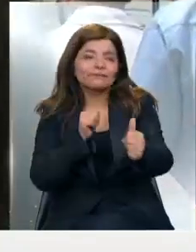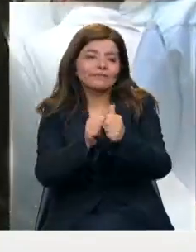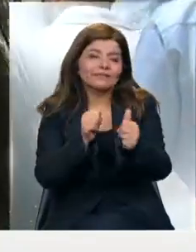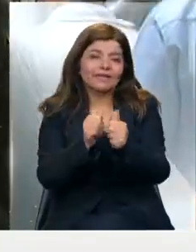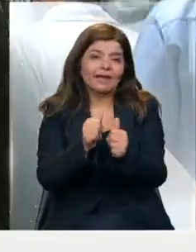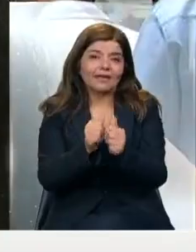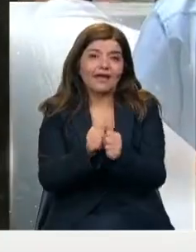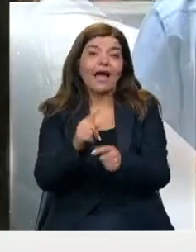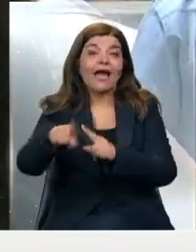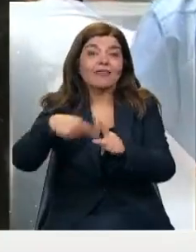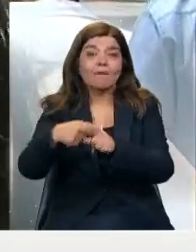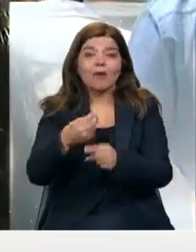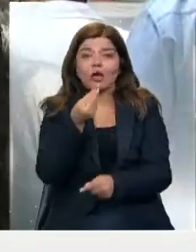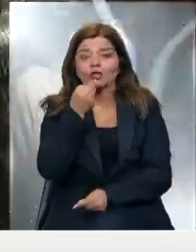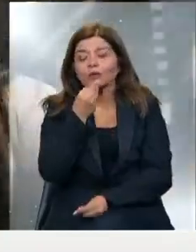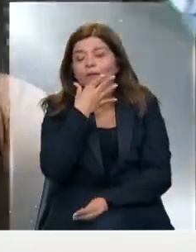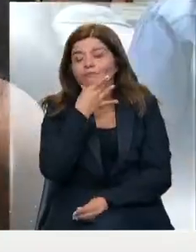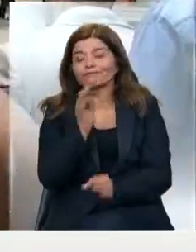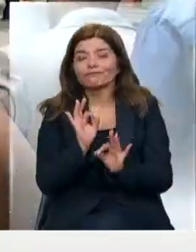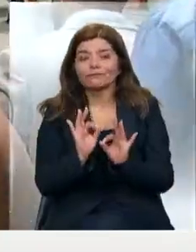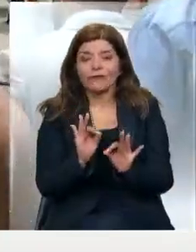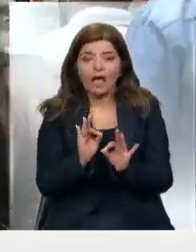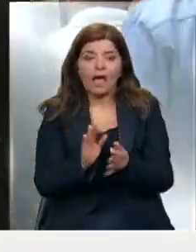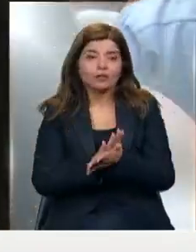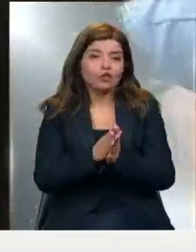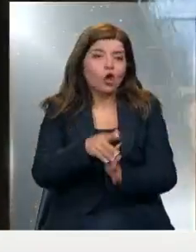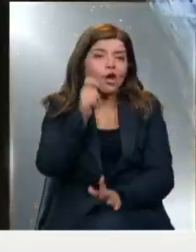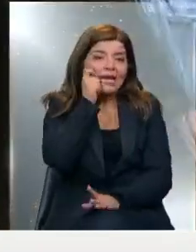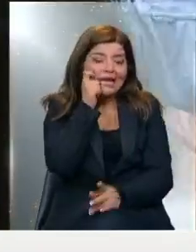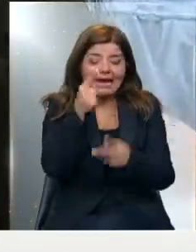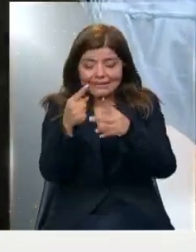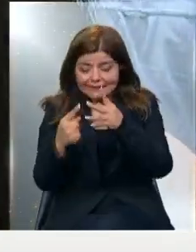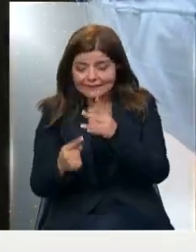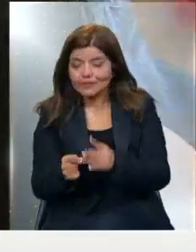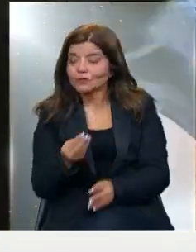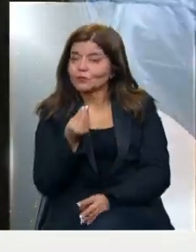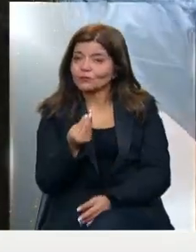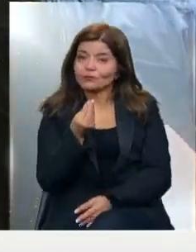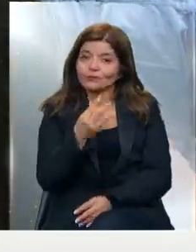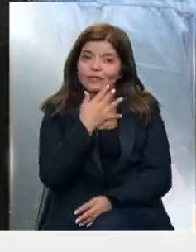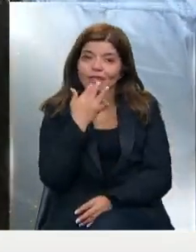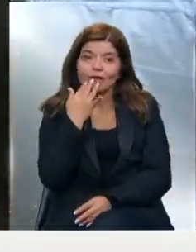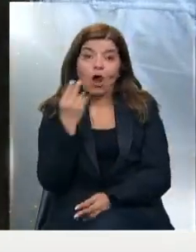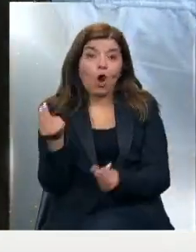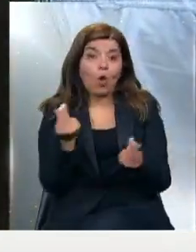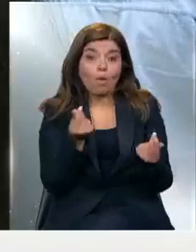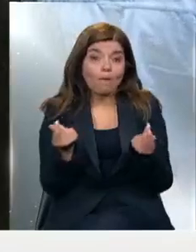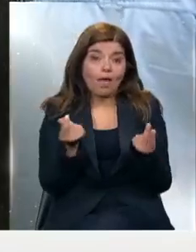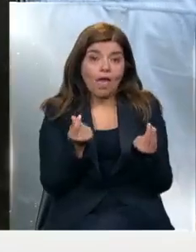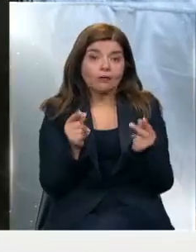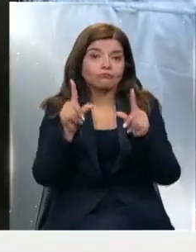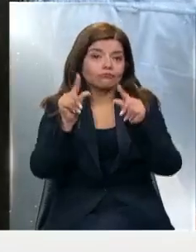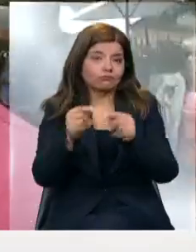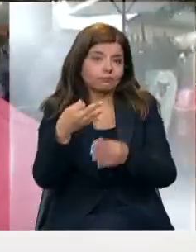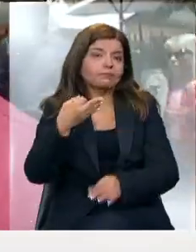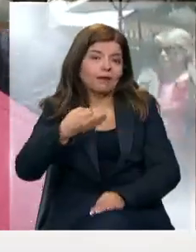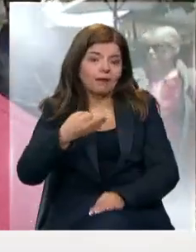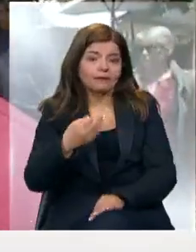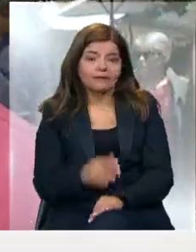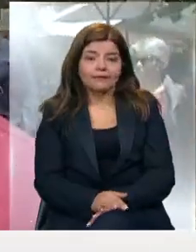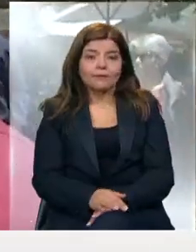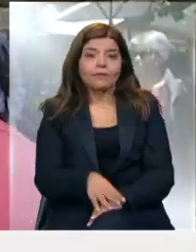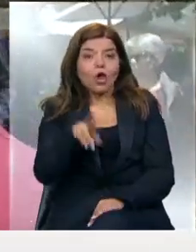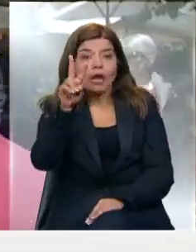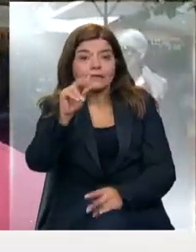una gastronomía maravillosa en todo lo que es carnes y todo lo demás, en los precios está muy bien. Por el tipo